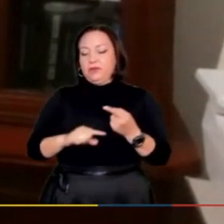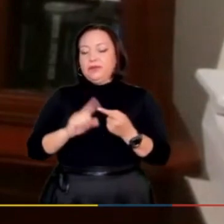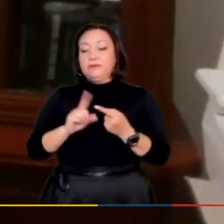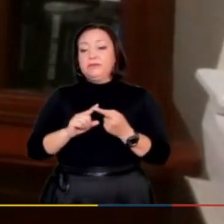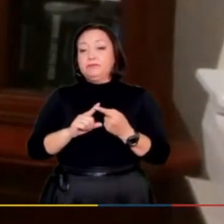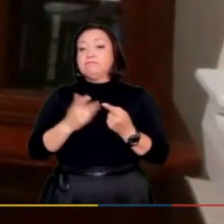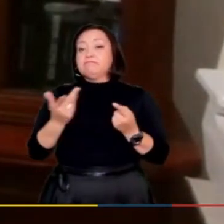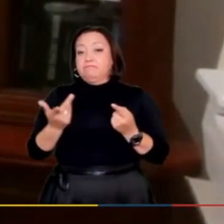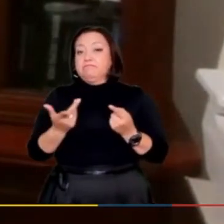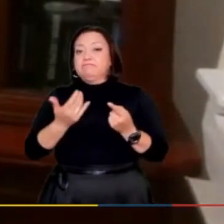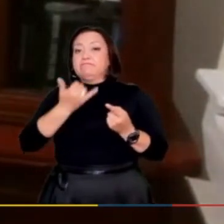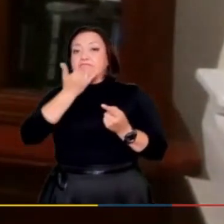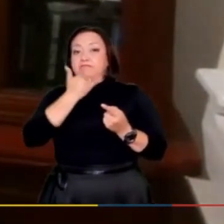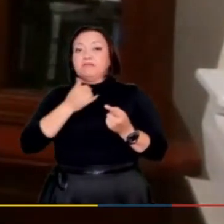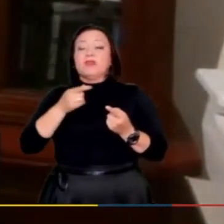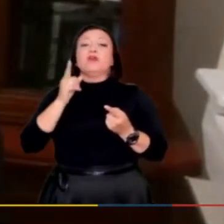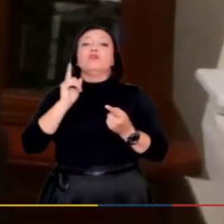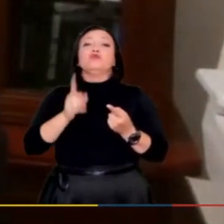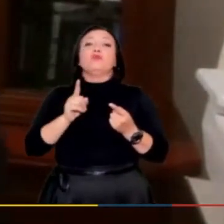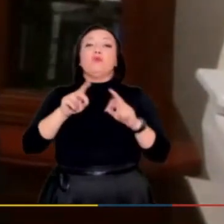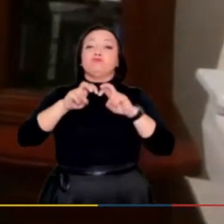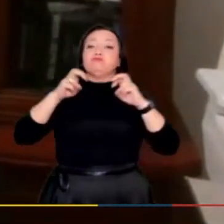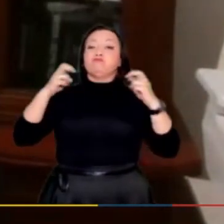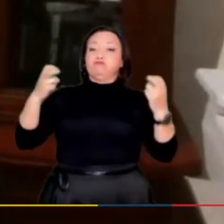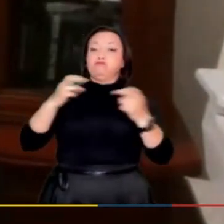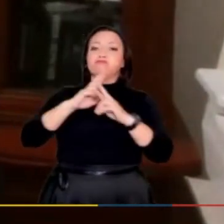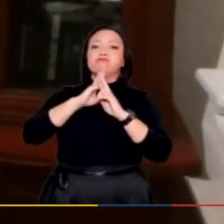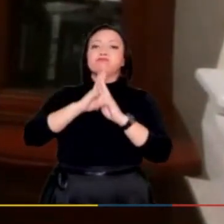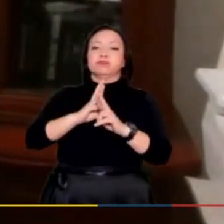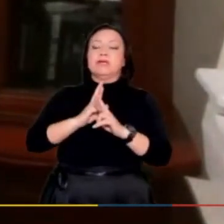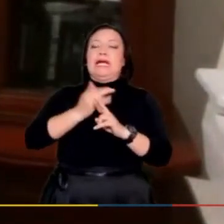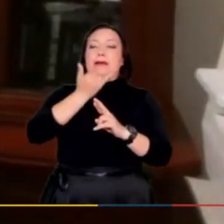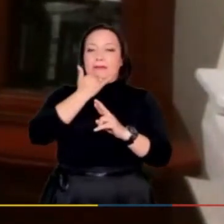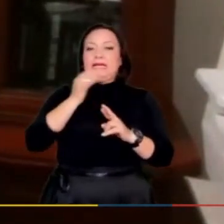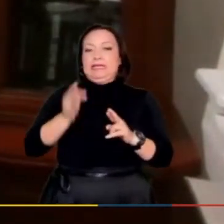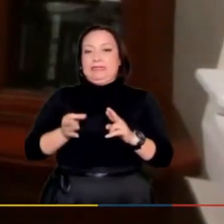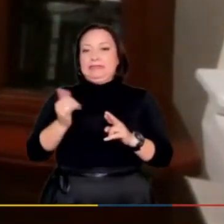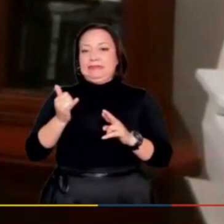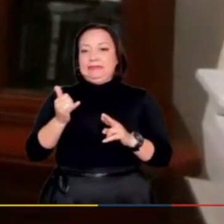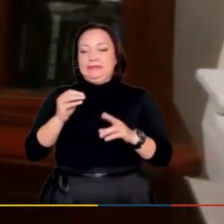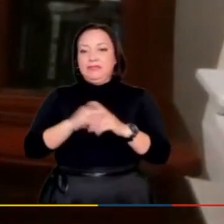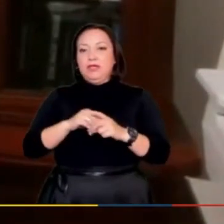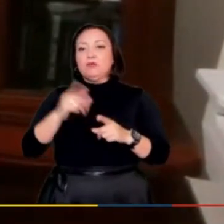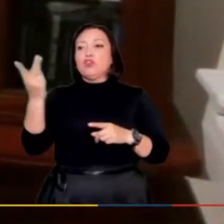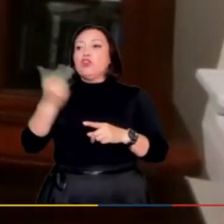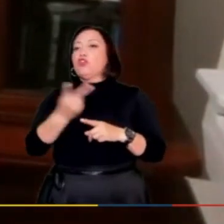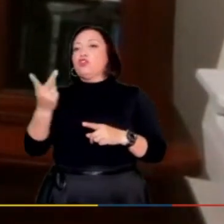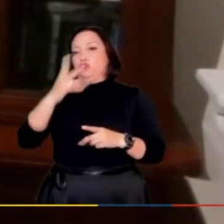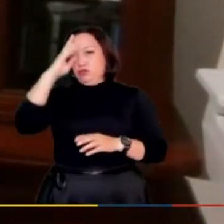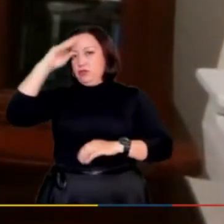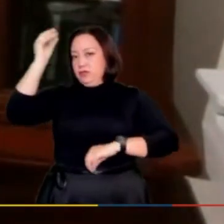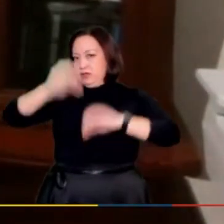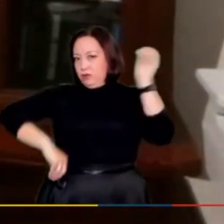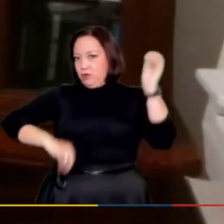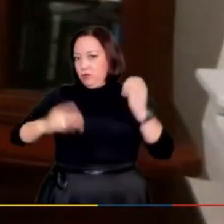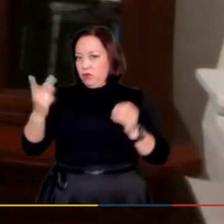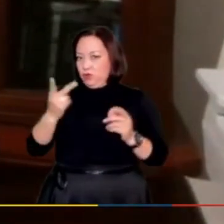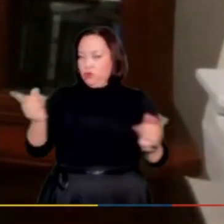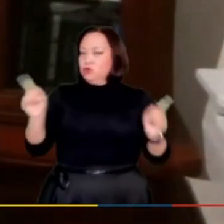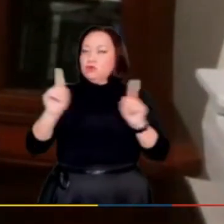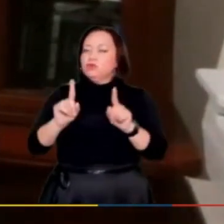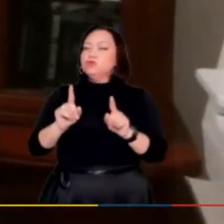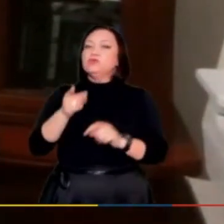una equivocación por parte del tribunal al entender que hubo un mutuo disenso por parte de los contratantes,